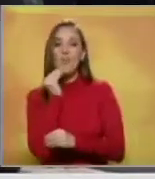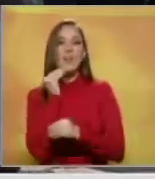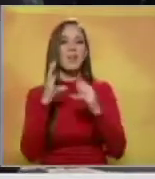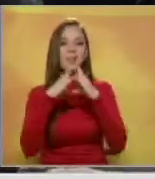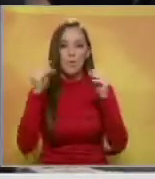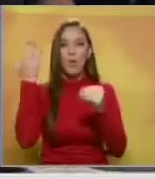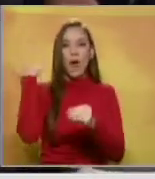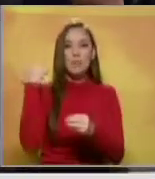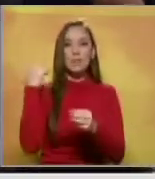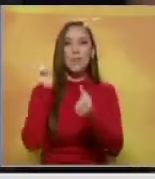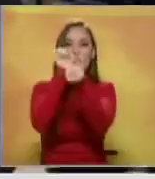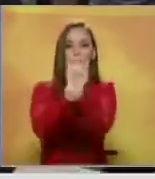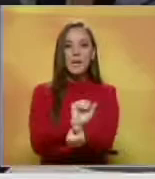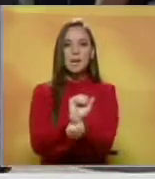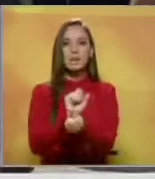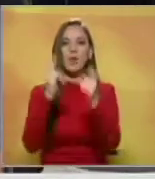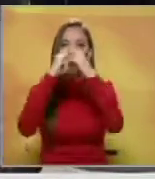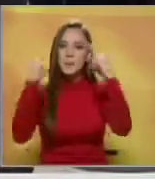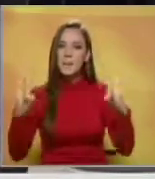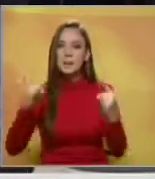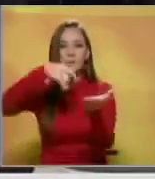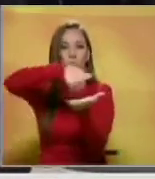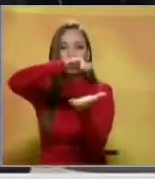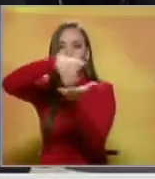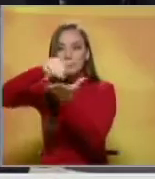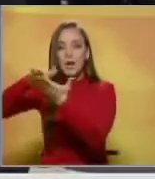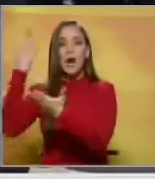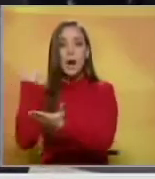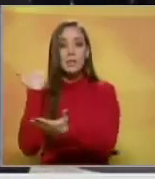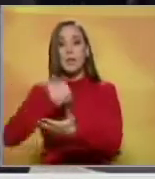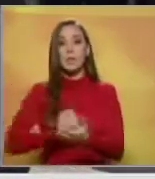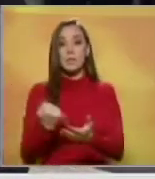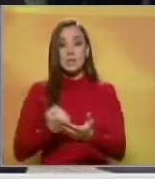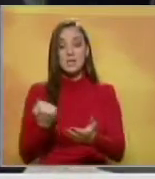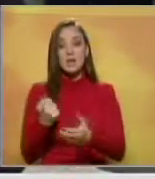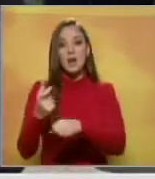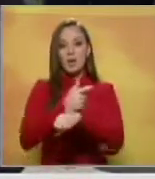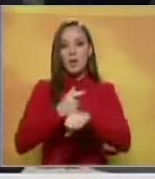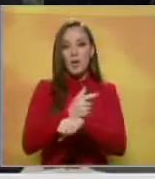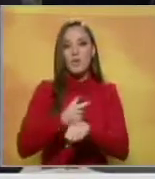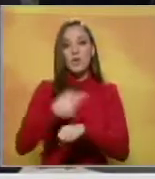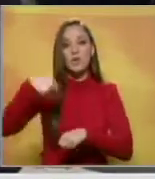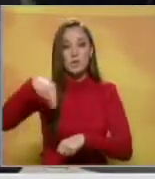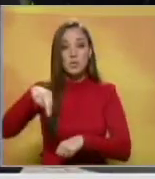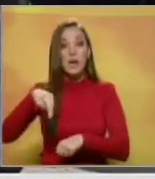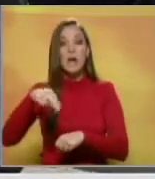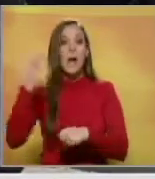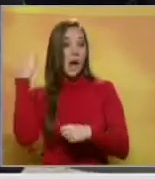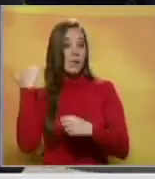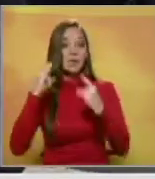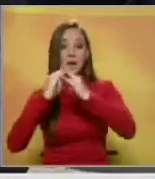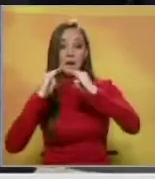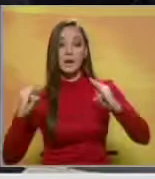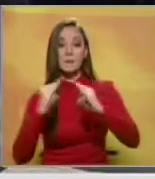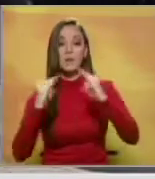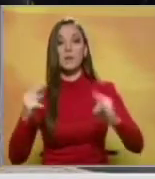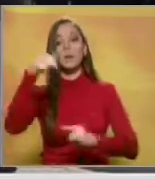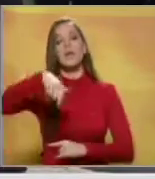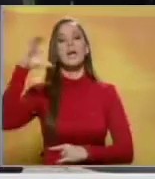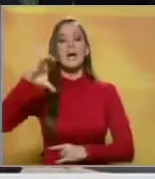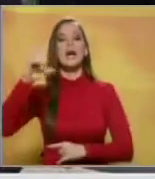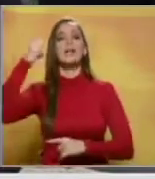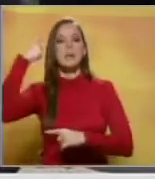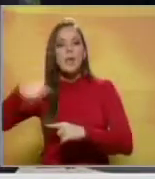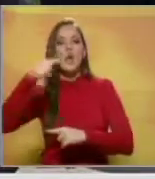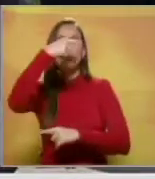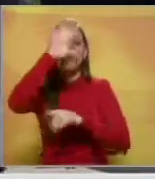en los cuatro campamentos que fueron desalojados por funcionarios de la fuerza pública del gobierno nacional que estaban colocados en caracas y también en el interior